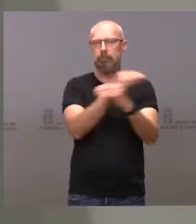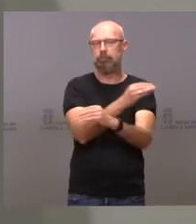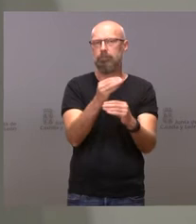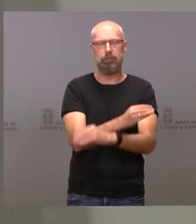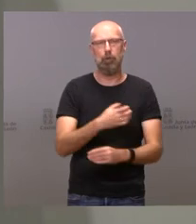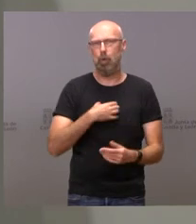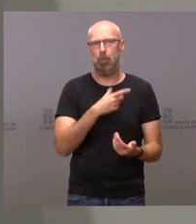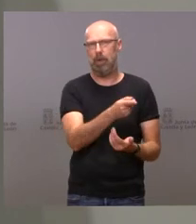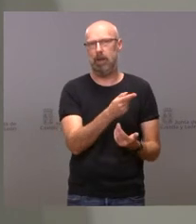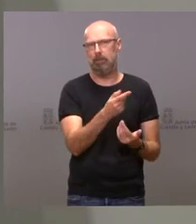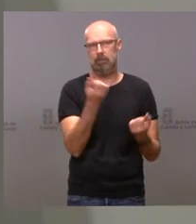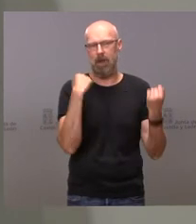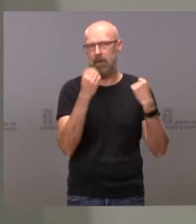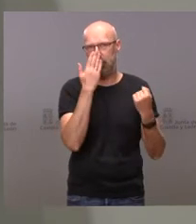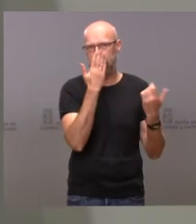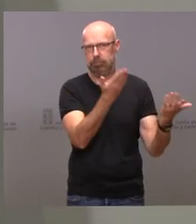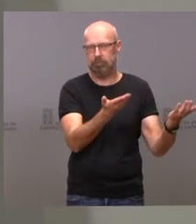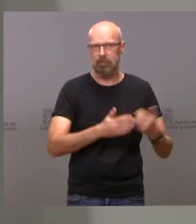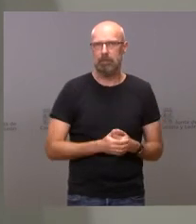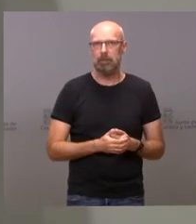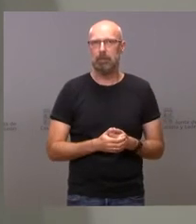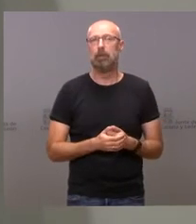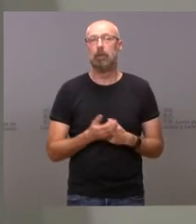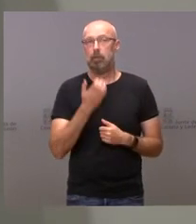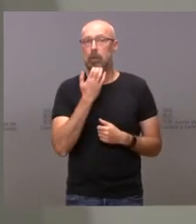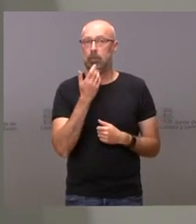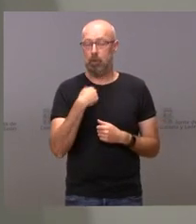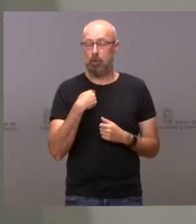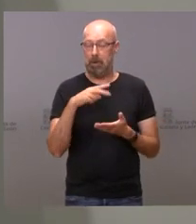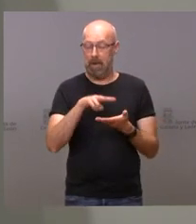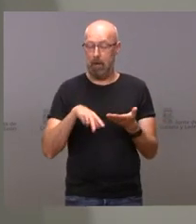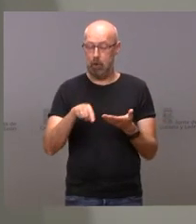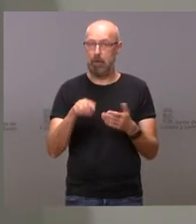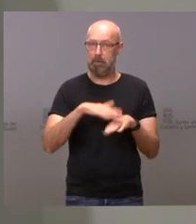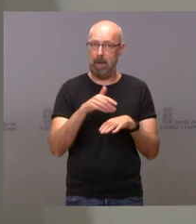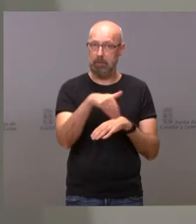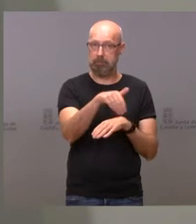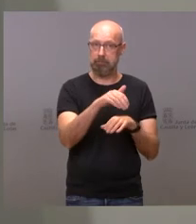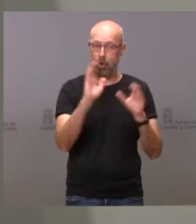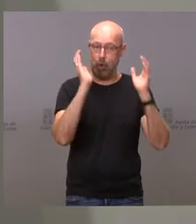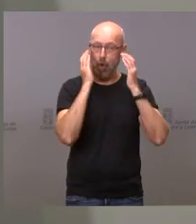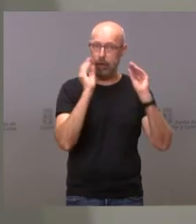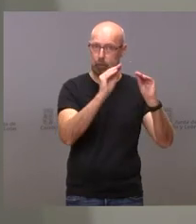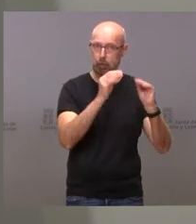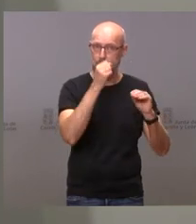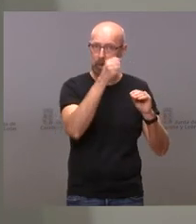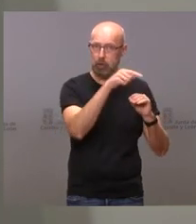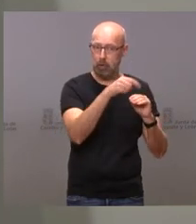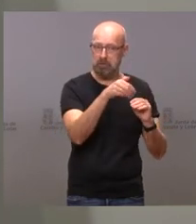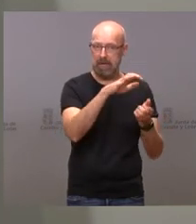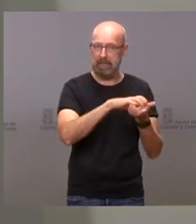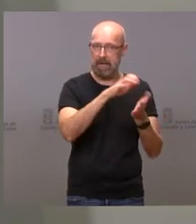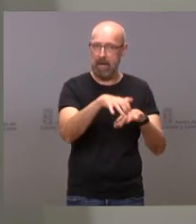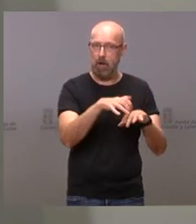propuesta que hacen para su próximo congreso en Castilla y León, y no voy a hacer una valoración, pero sí